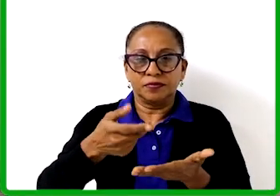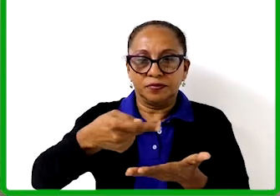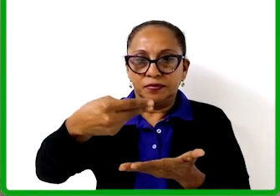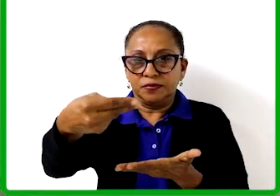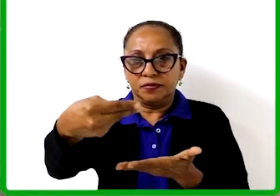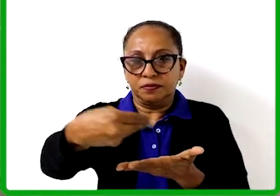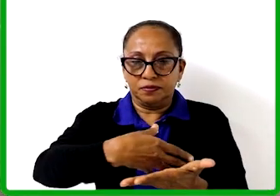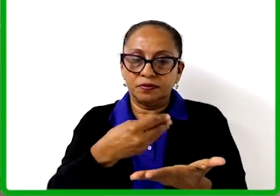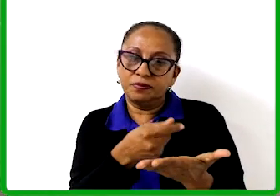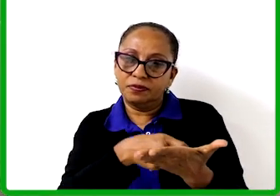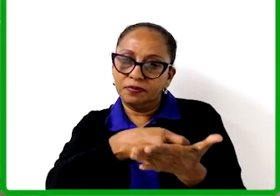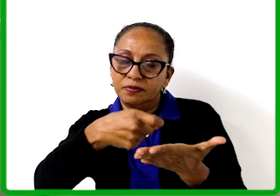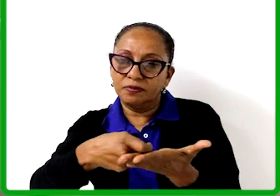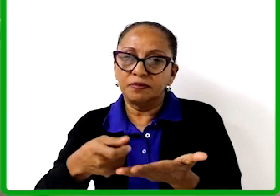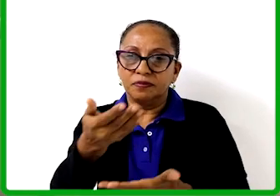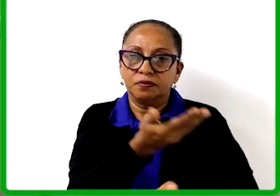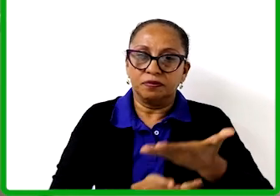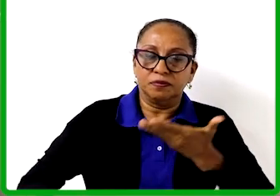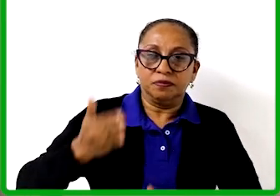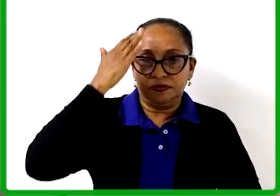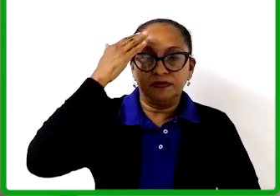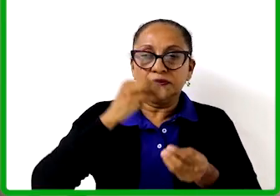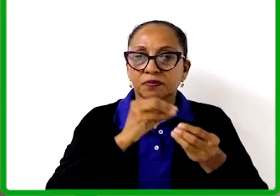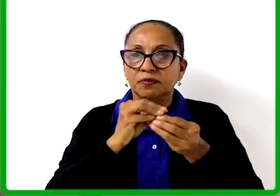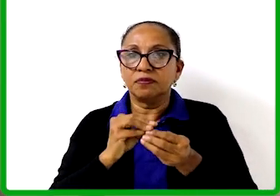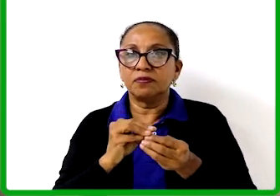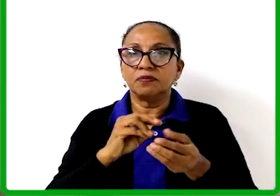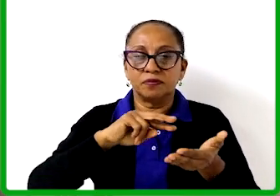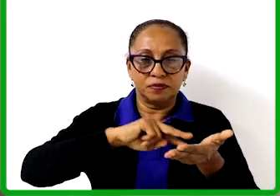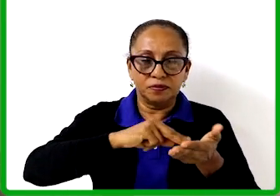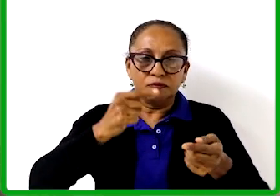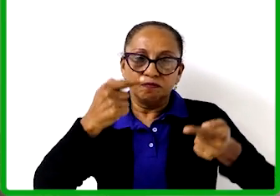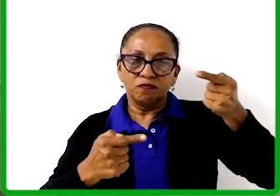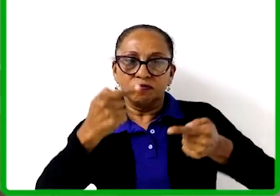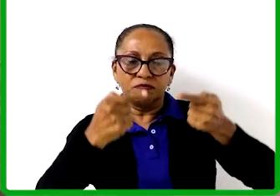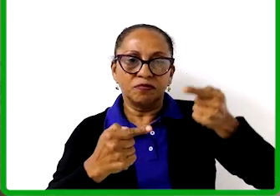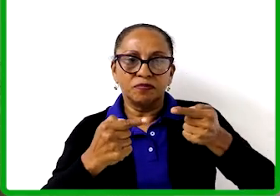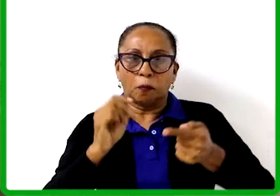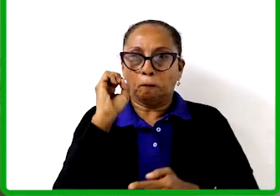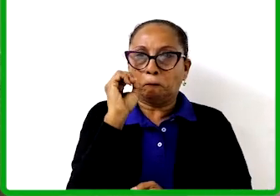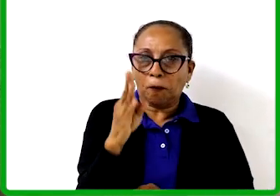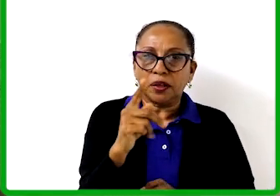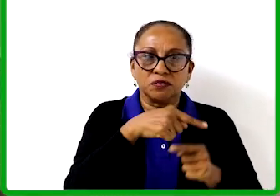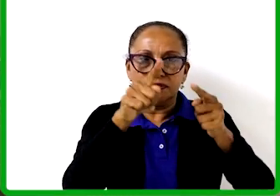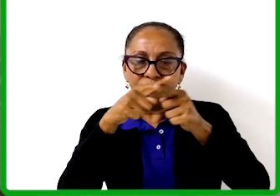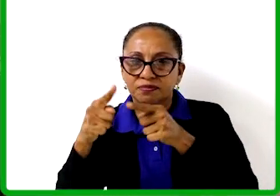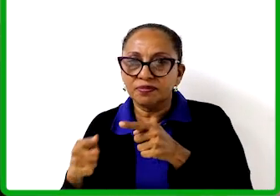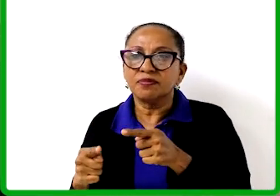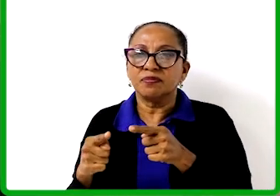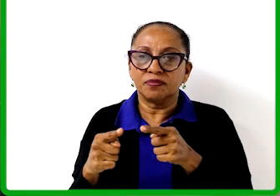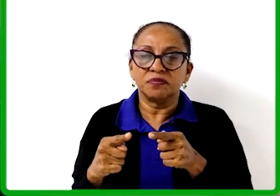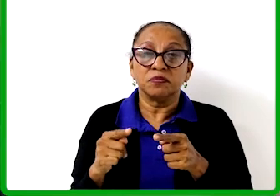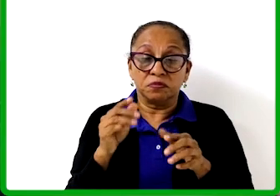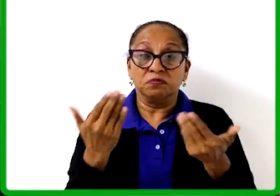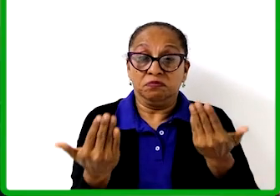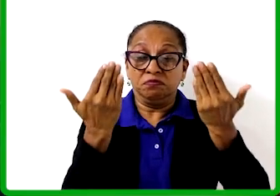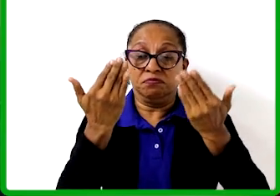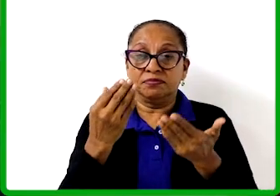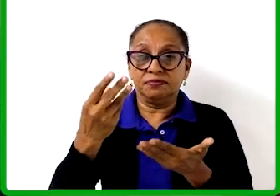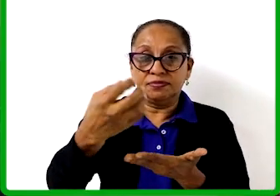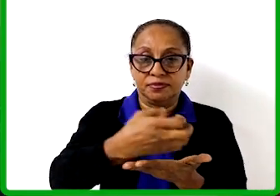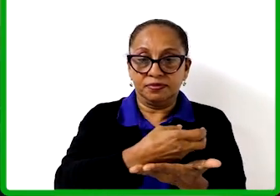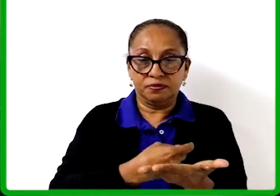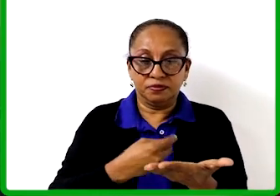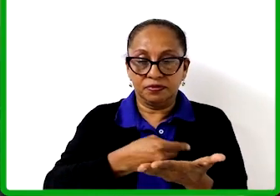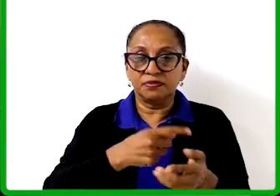permitirán la interacción en los mercados bursátiles por otro lado También tenemos el acceso a la información financiera en tiempo real de grandes corporaciones